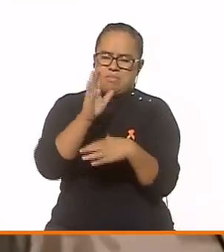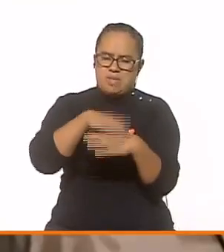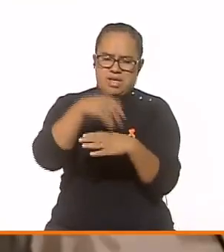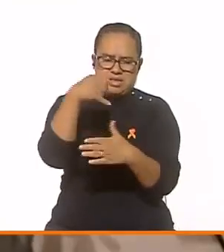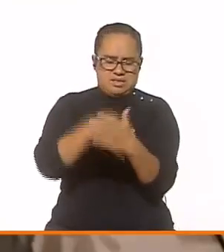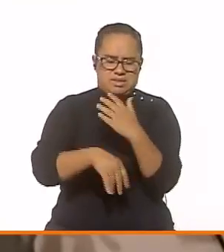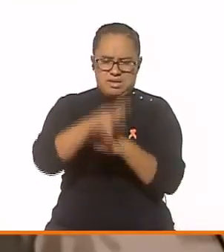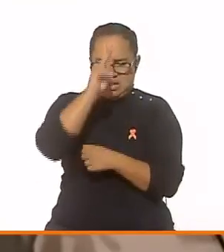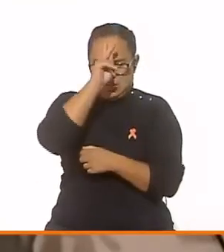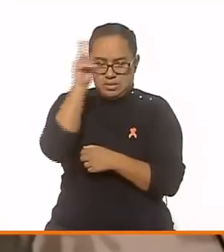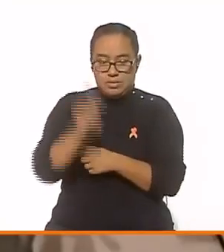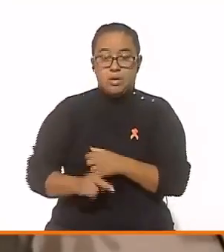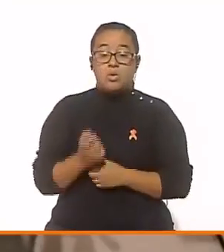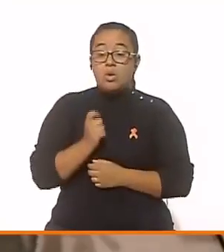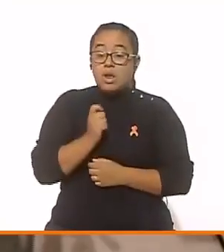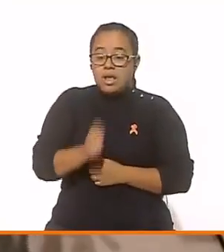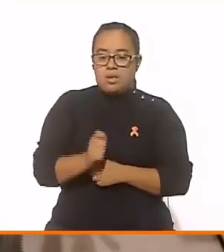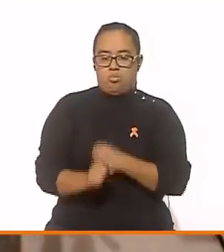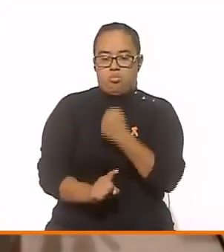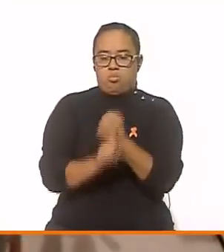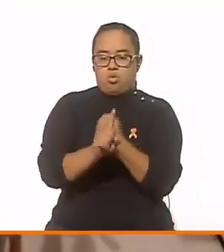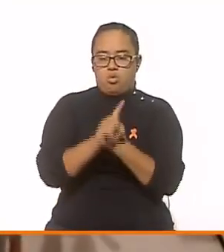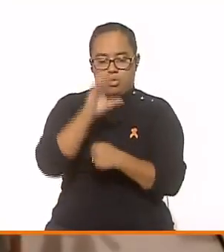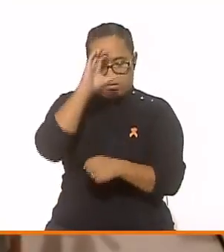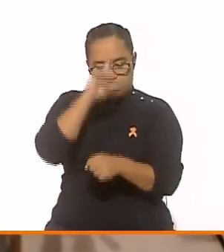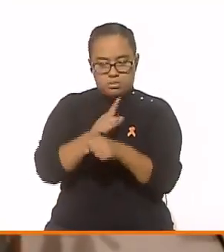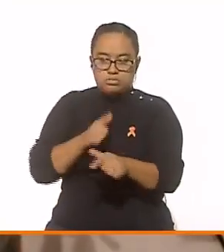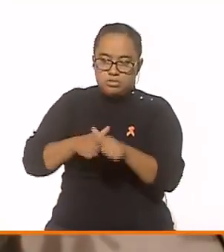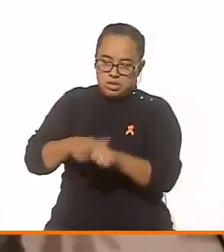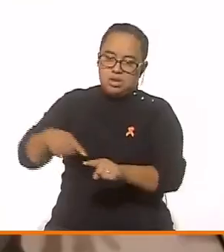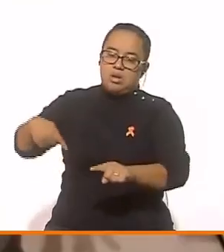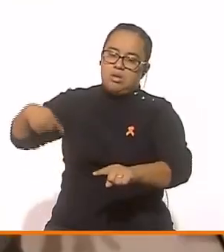mucho más grande, que es un problema cultural que venimos arrastrando.